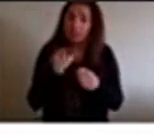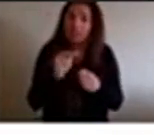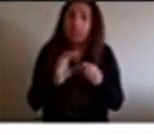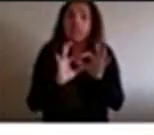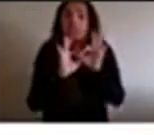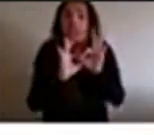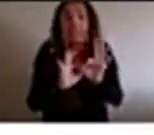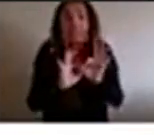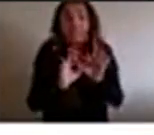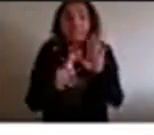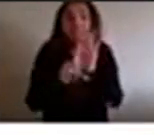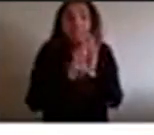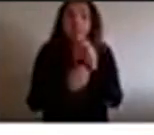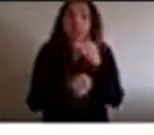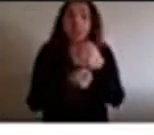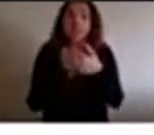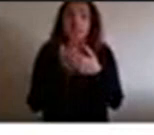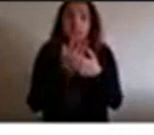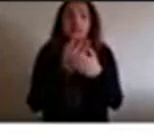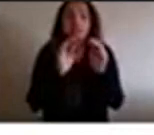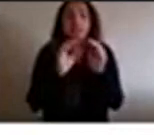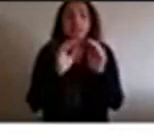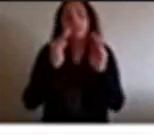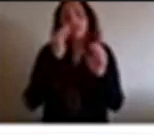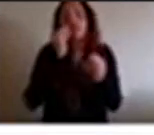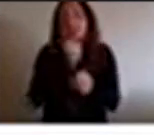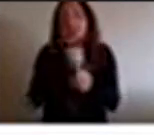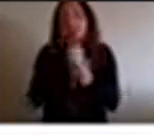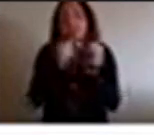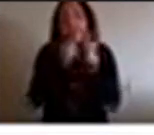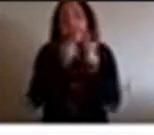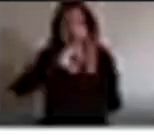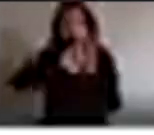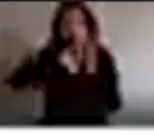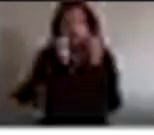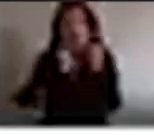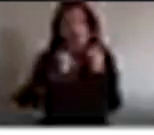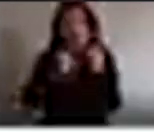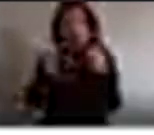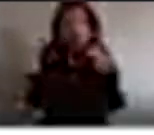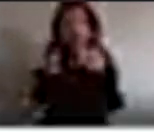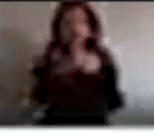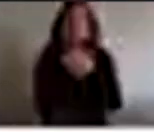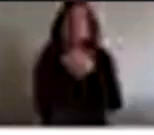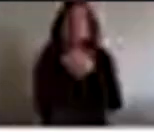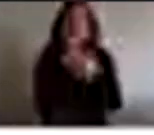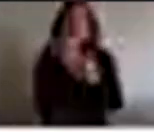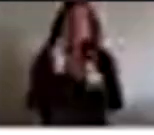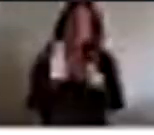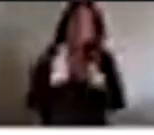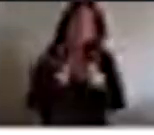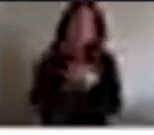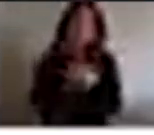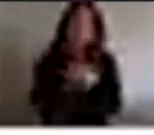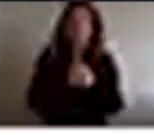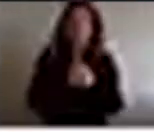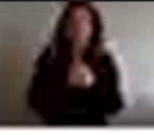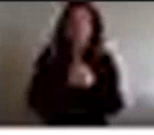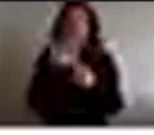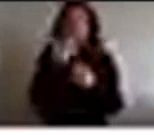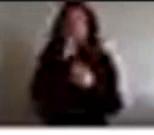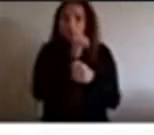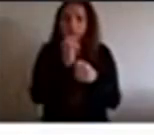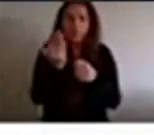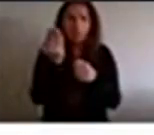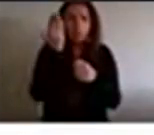de teletrabajo pueden incorporarse de mejor manera. Y solo para finalizar, Alejandra, también contarles que hace pocos días atrás se aprobó